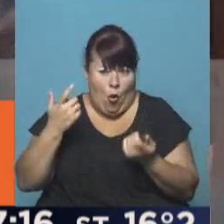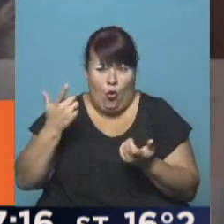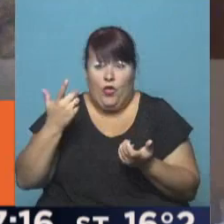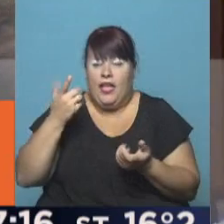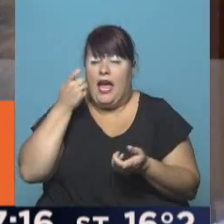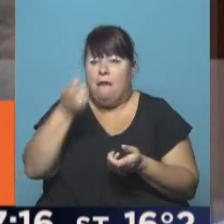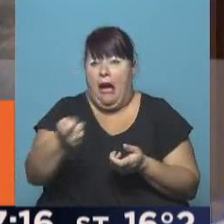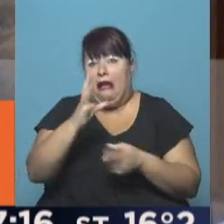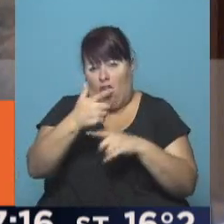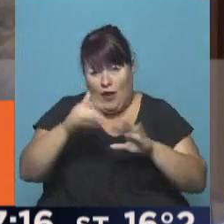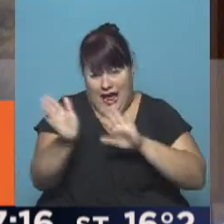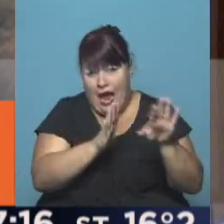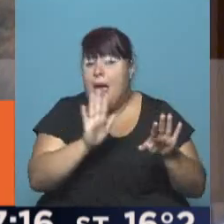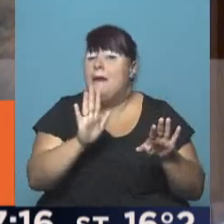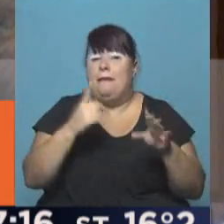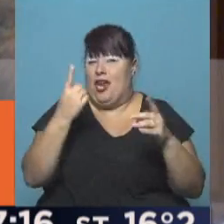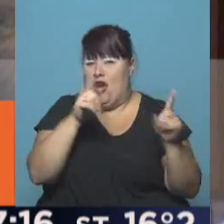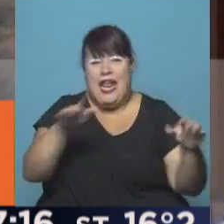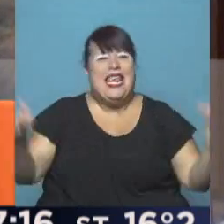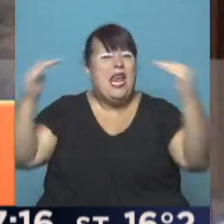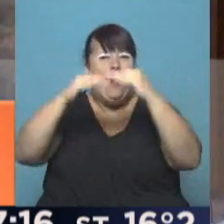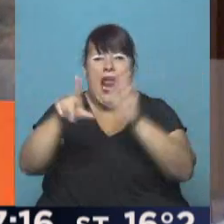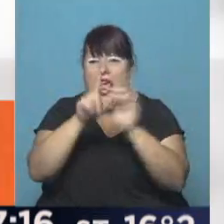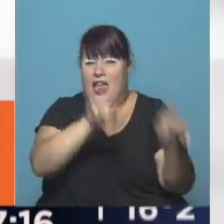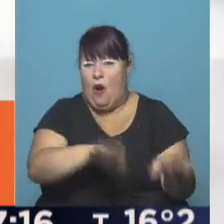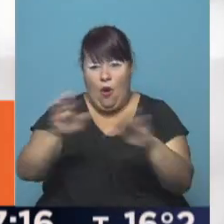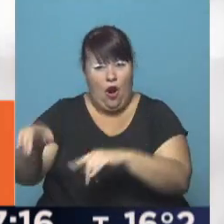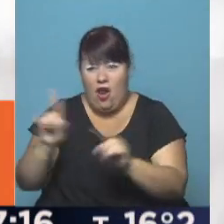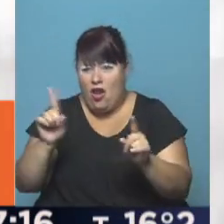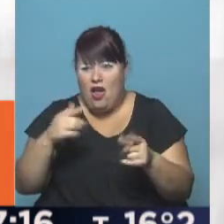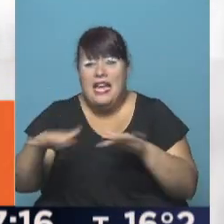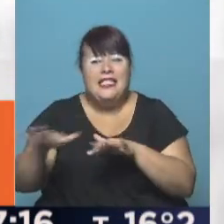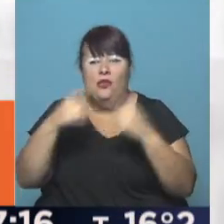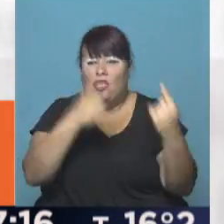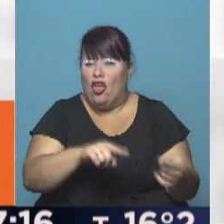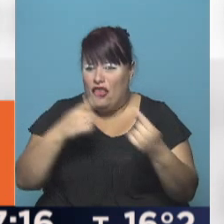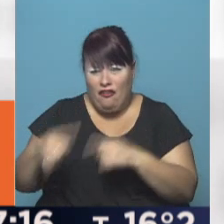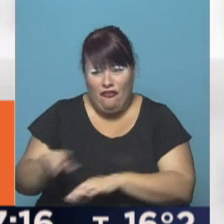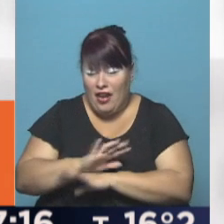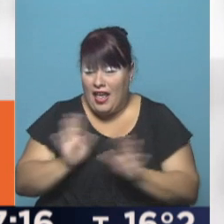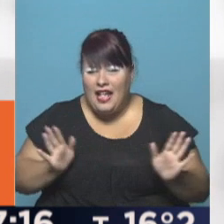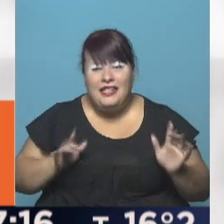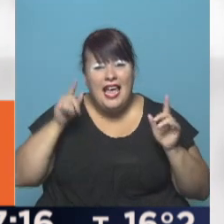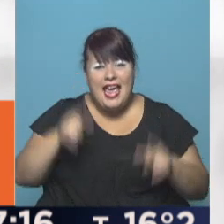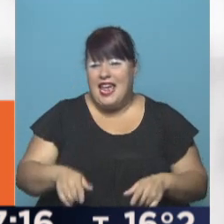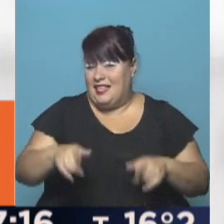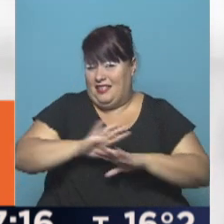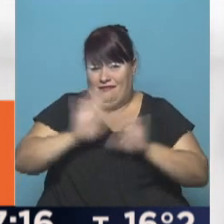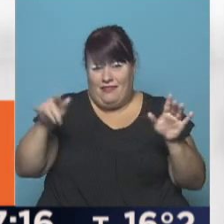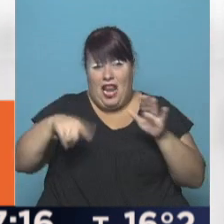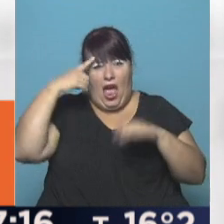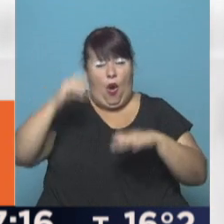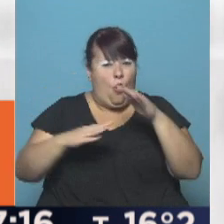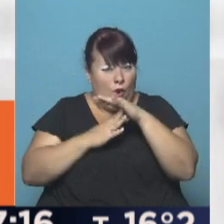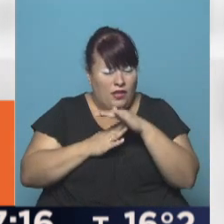obrar delictivo pero no sepa hablar de igualdad ante la ley cuando las situaciones son diversas esto es una doctrina inveterada de la